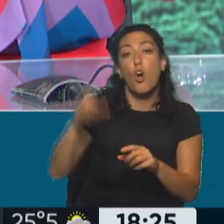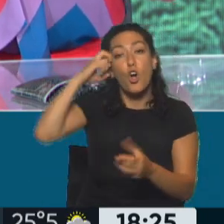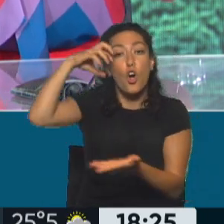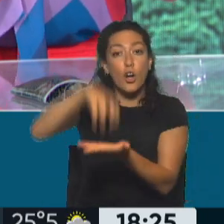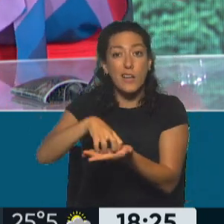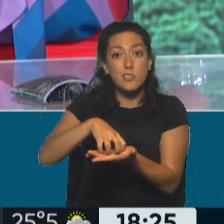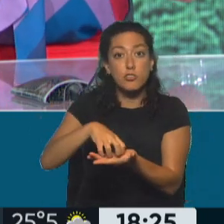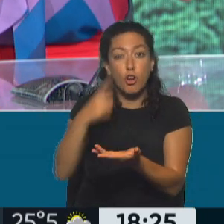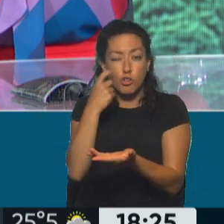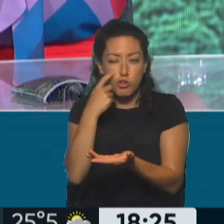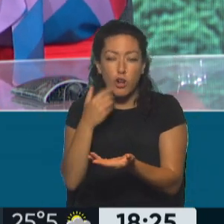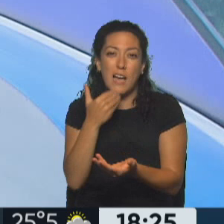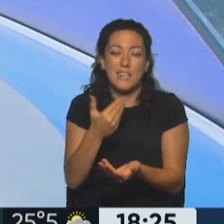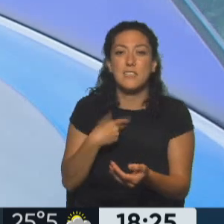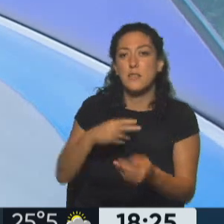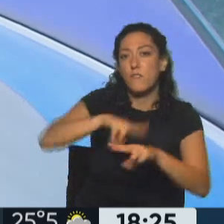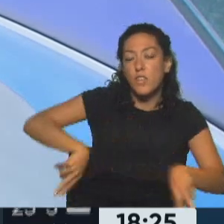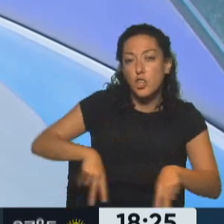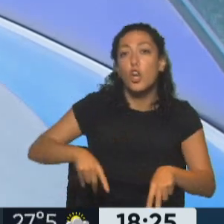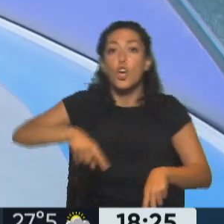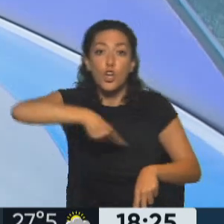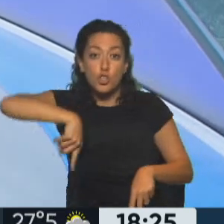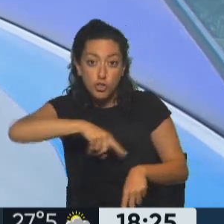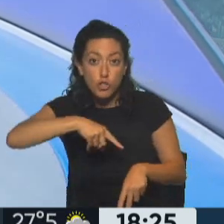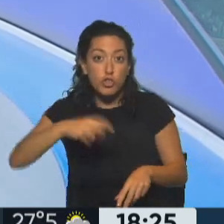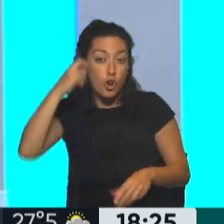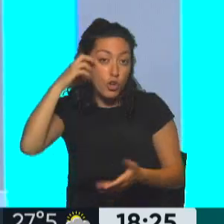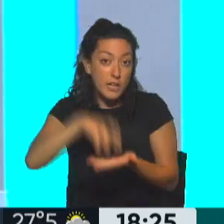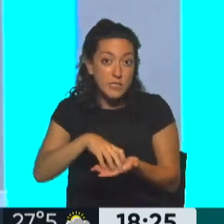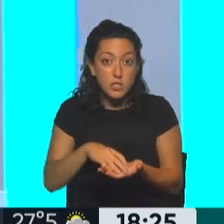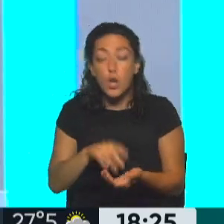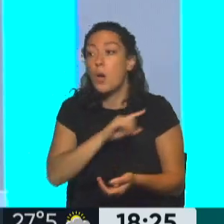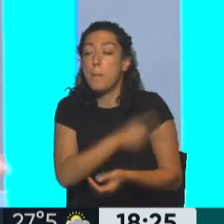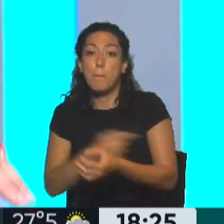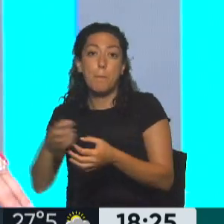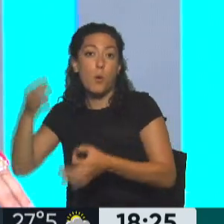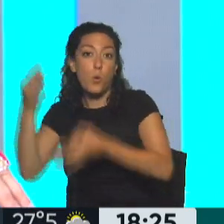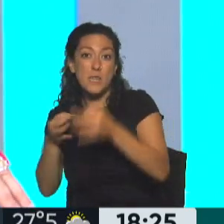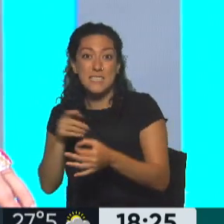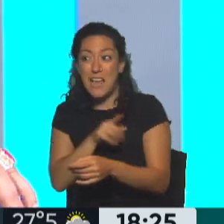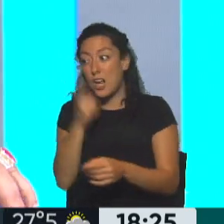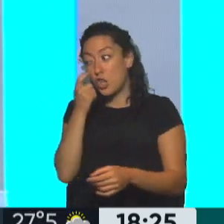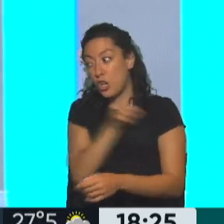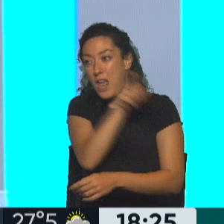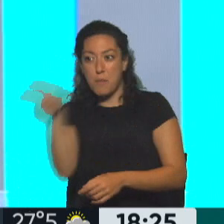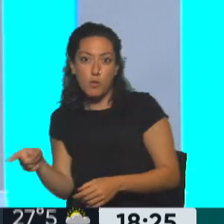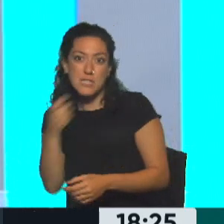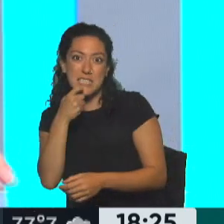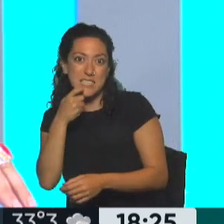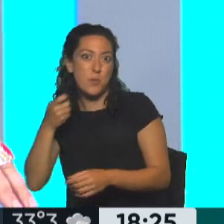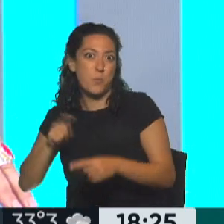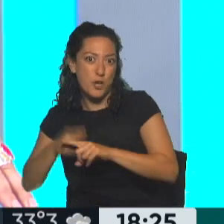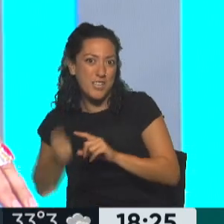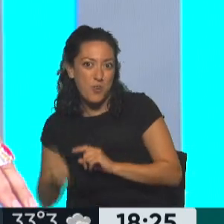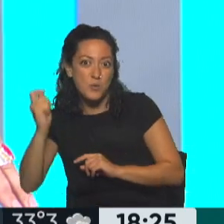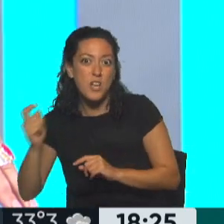sancionamos una ley. Nosotros controlamos al Poder Judicial a través del juicio político si no hay buen desempeño. El Poder Judicial